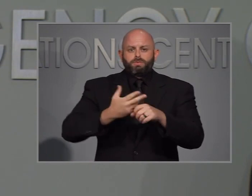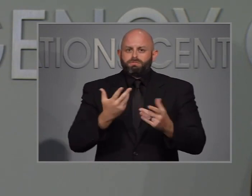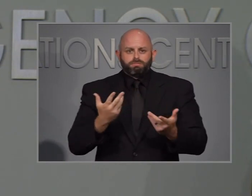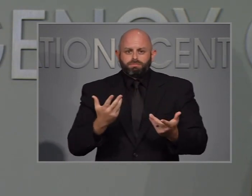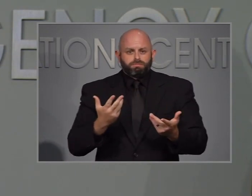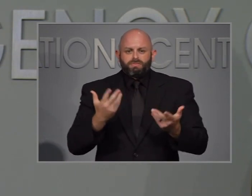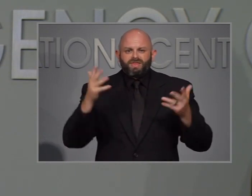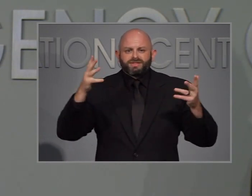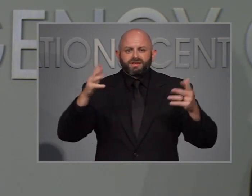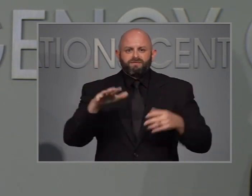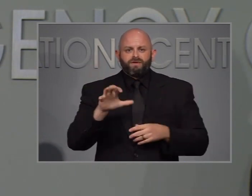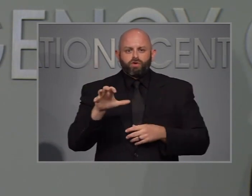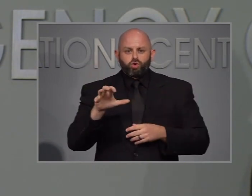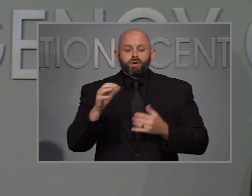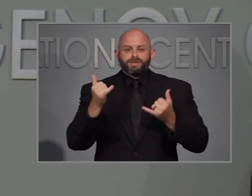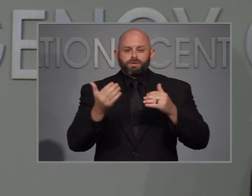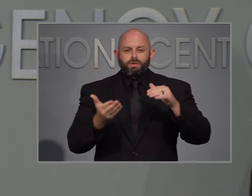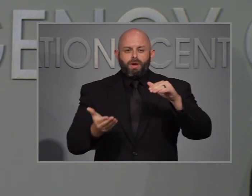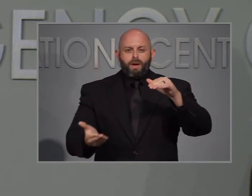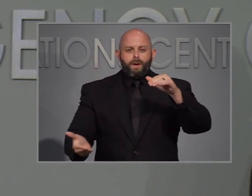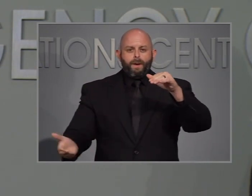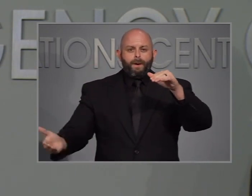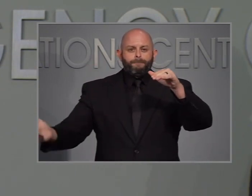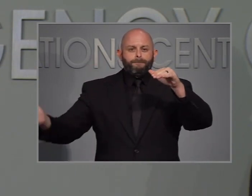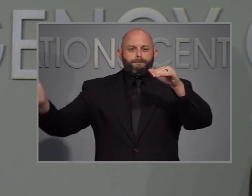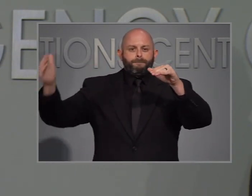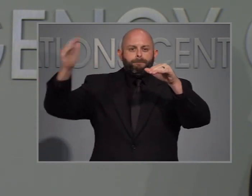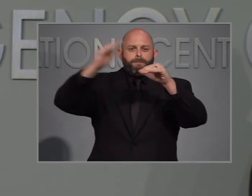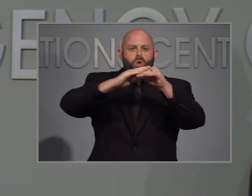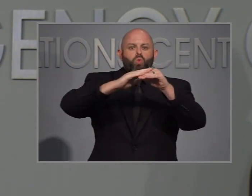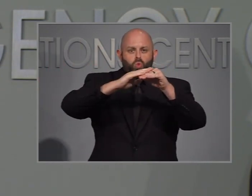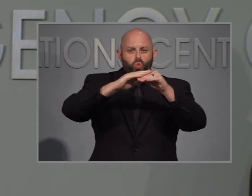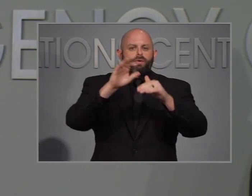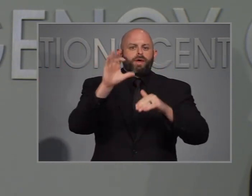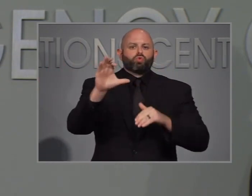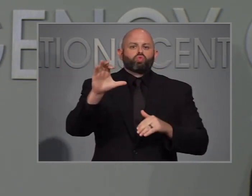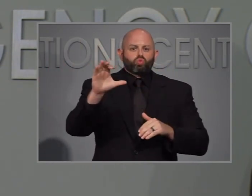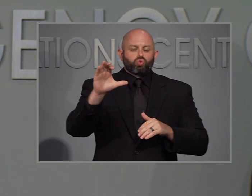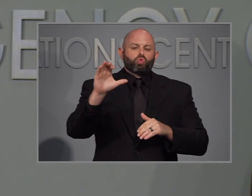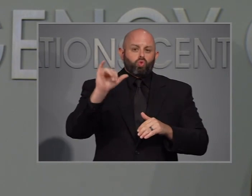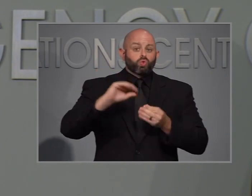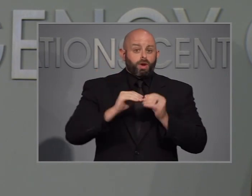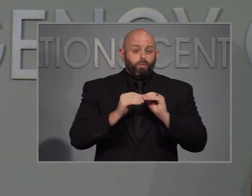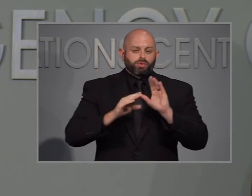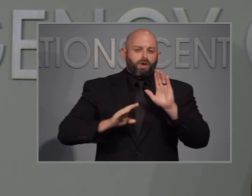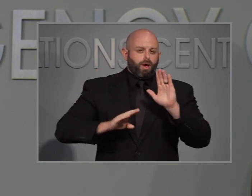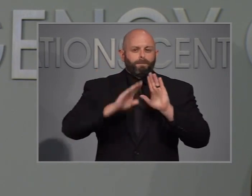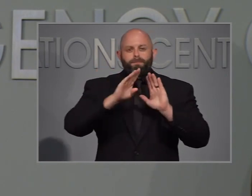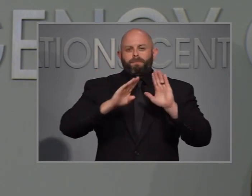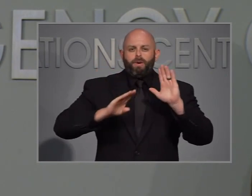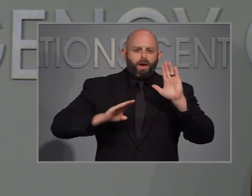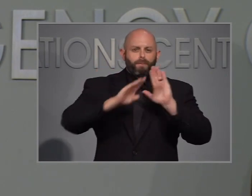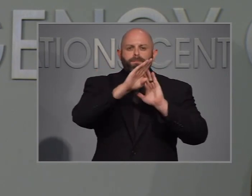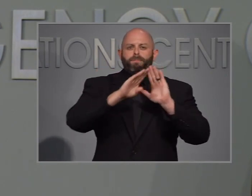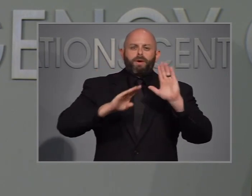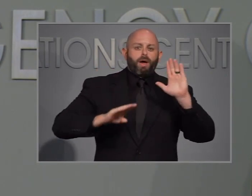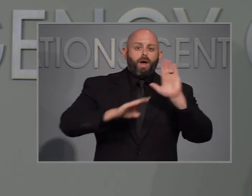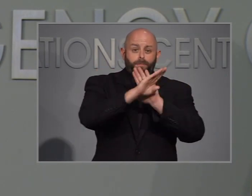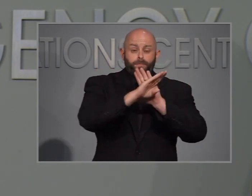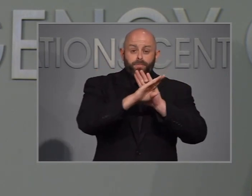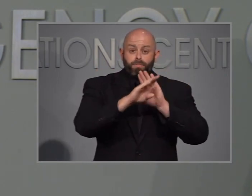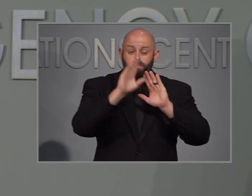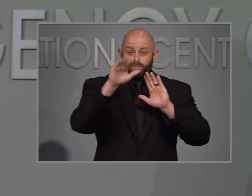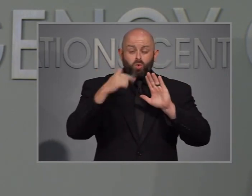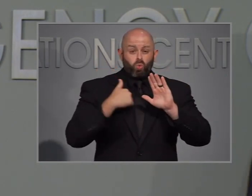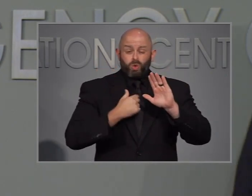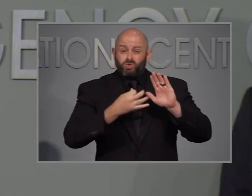total de hospitalizaciones en el estado, y ahora estamos en 900 y pico, y esa tendencia sigue aumentando. En algún momento